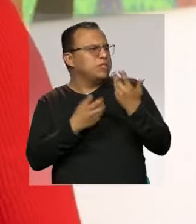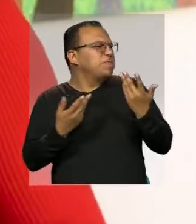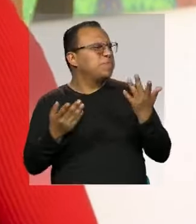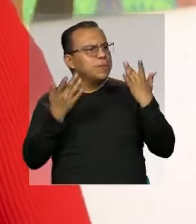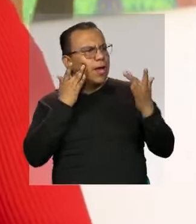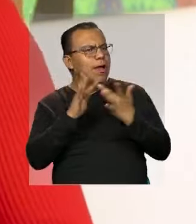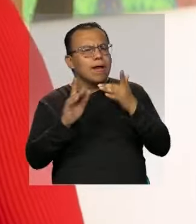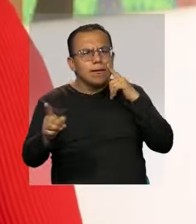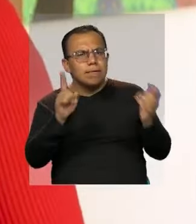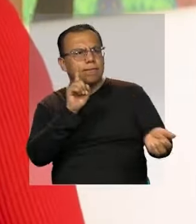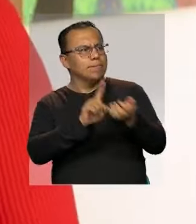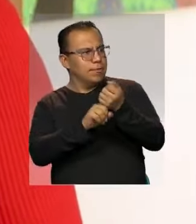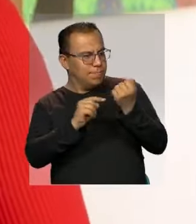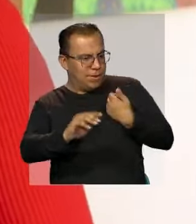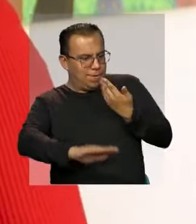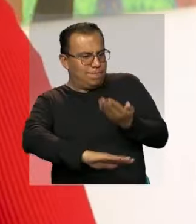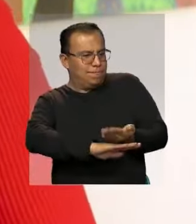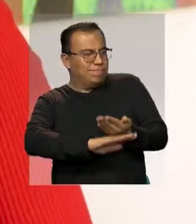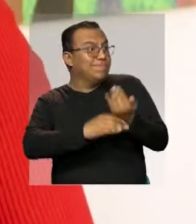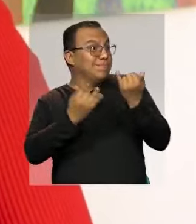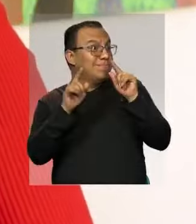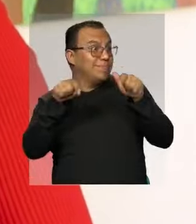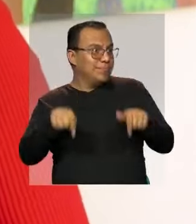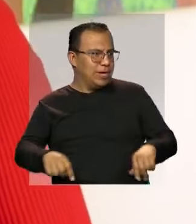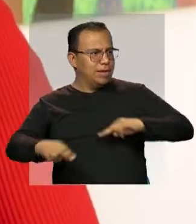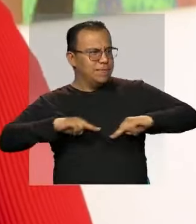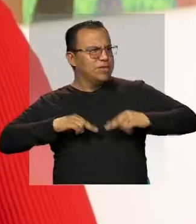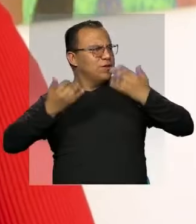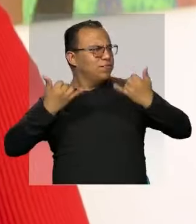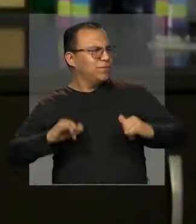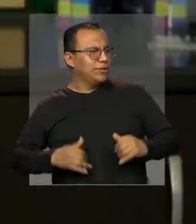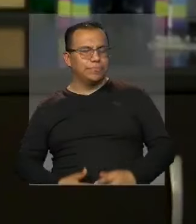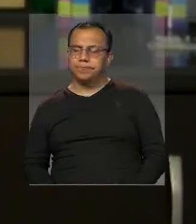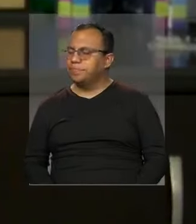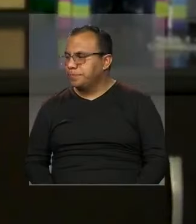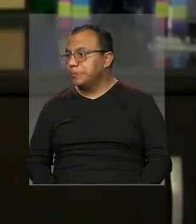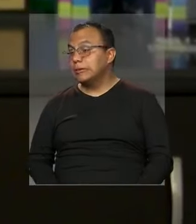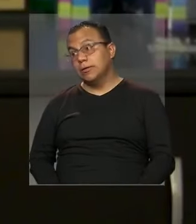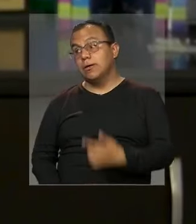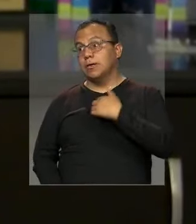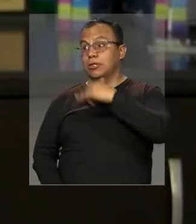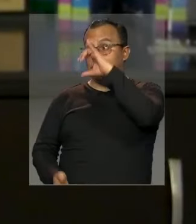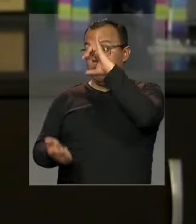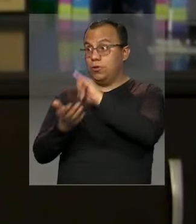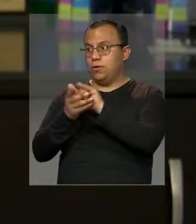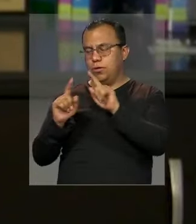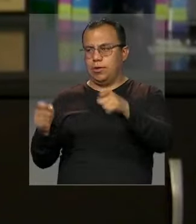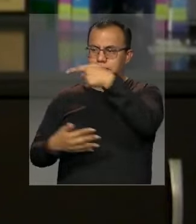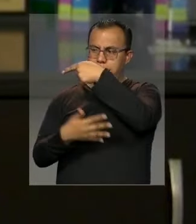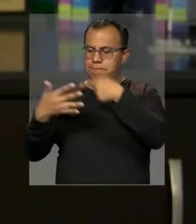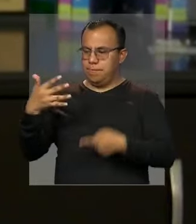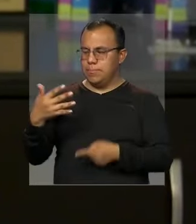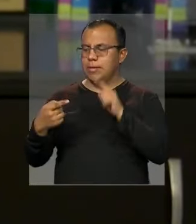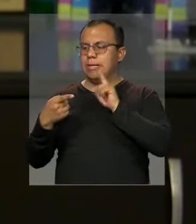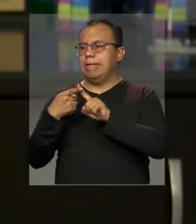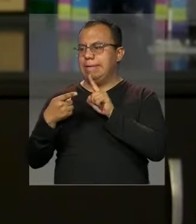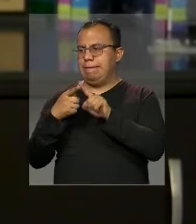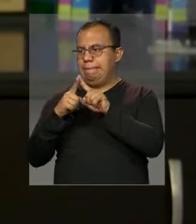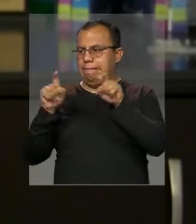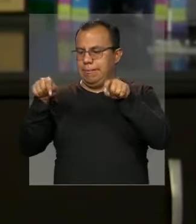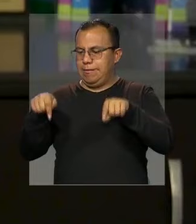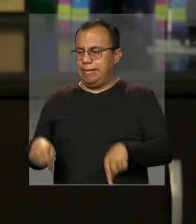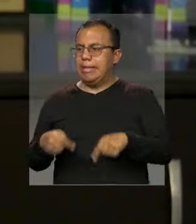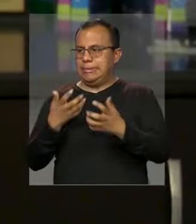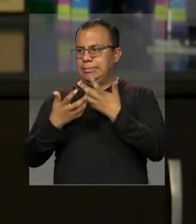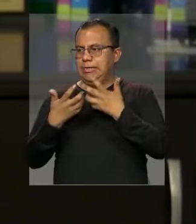esas metas que ustedes se plantean al terminar esta administración? Bueno, yo creo que varios asuntos. Primero, en punto del sistema distrital